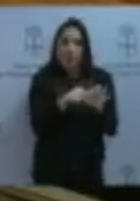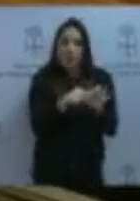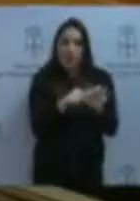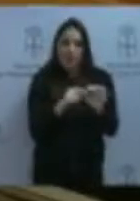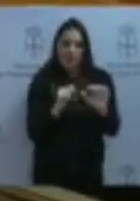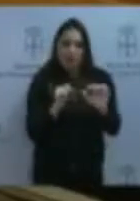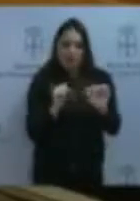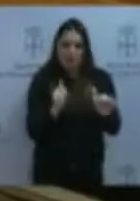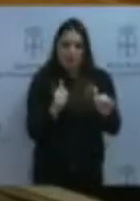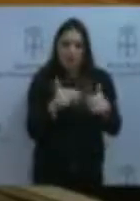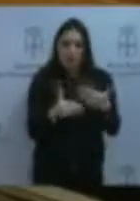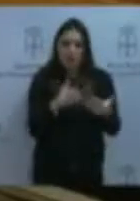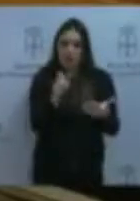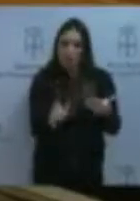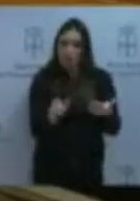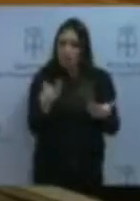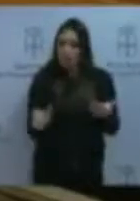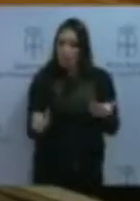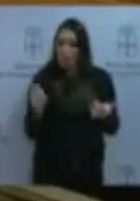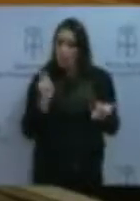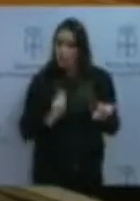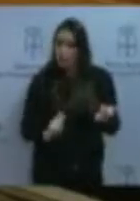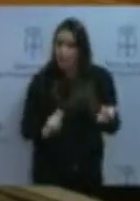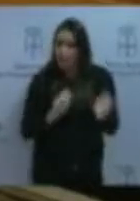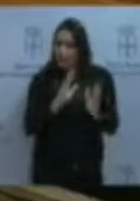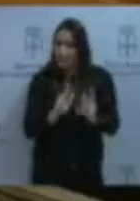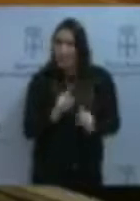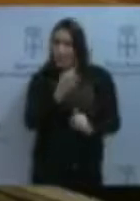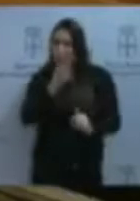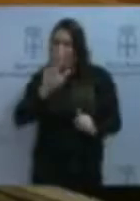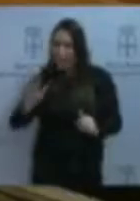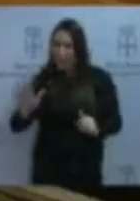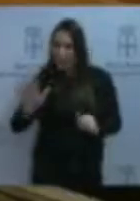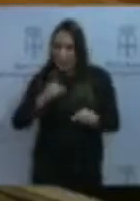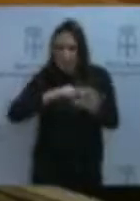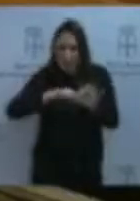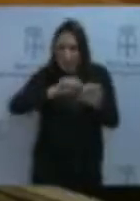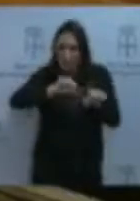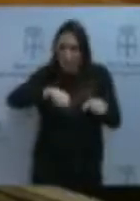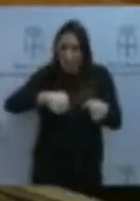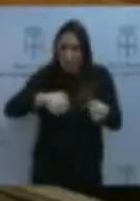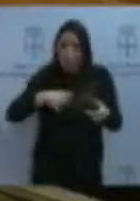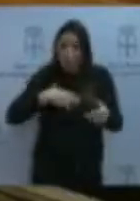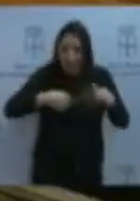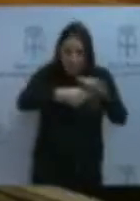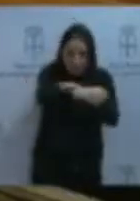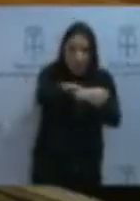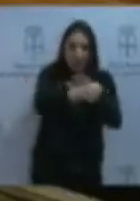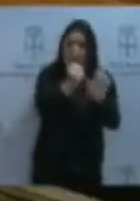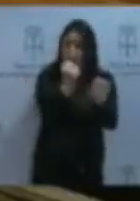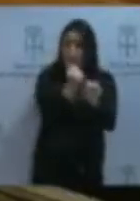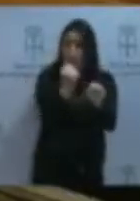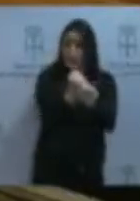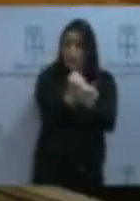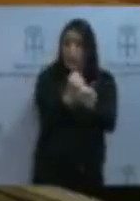personal administrativo en alguna de esas 35 plazas vacías de personal administrativo para trabajar en